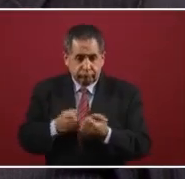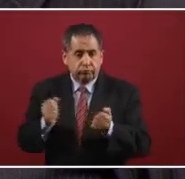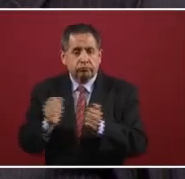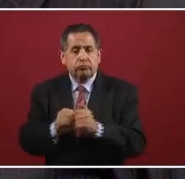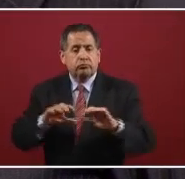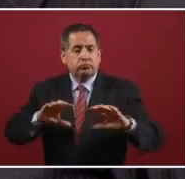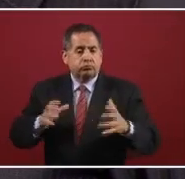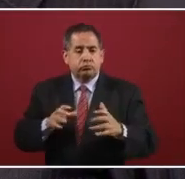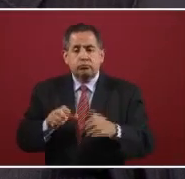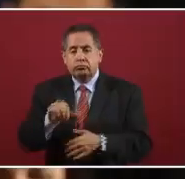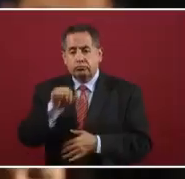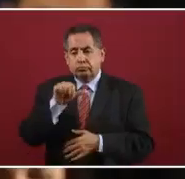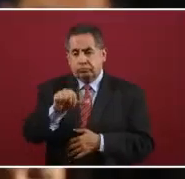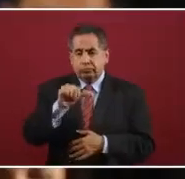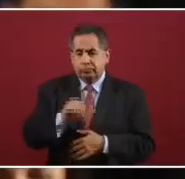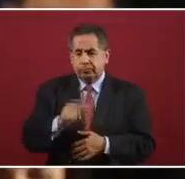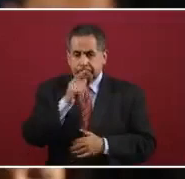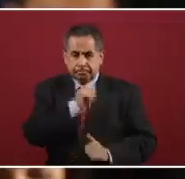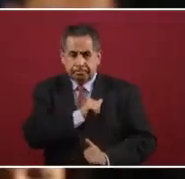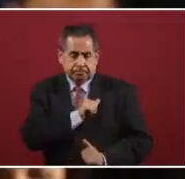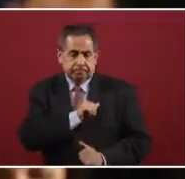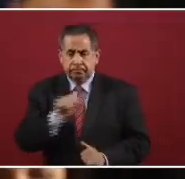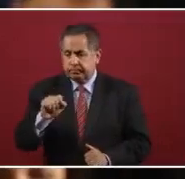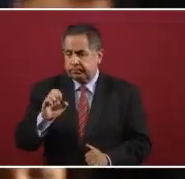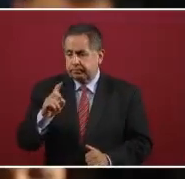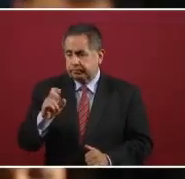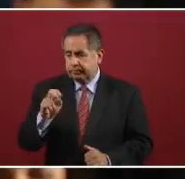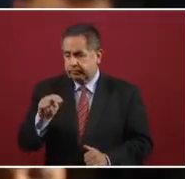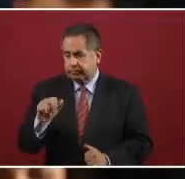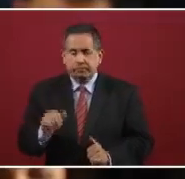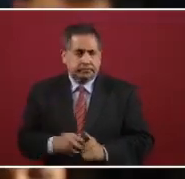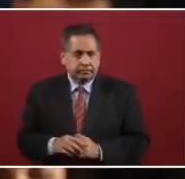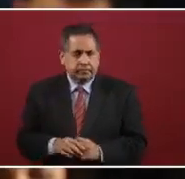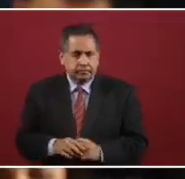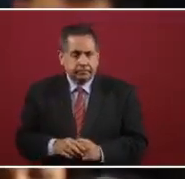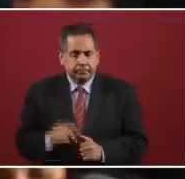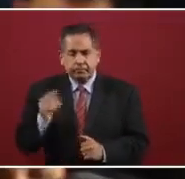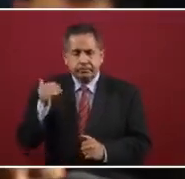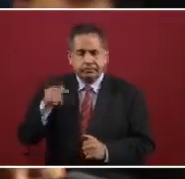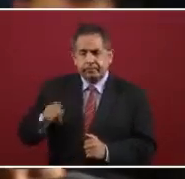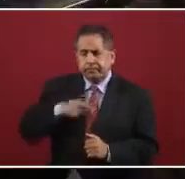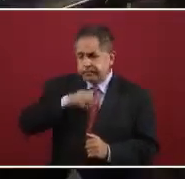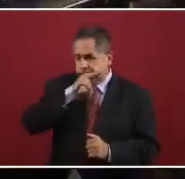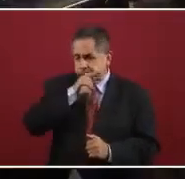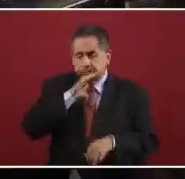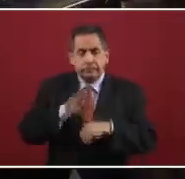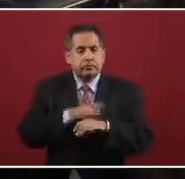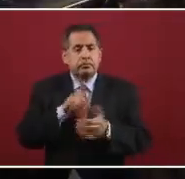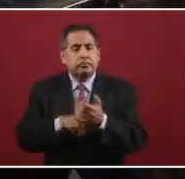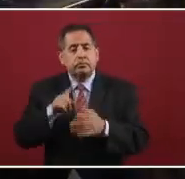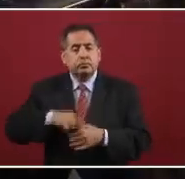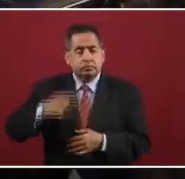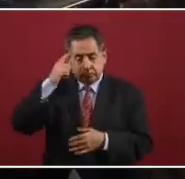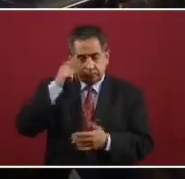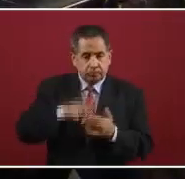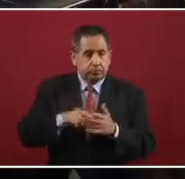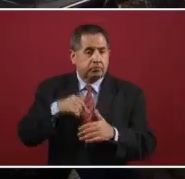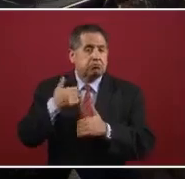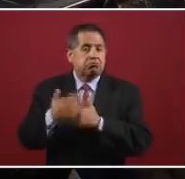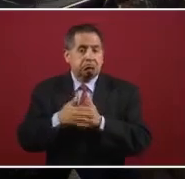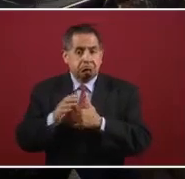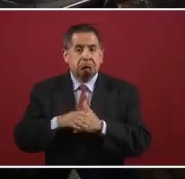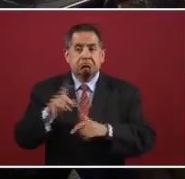por 16 elementos de la Sedena. Y a últimas fechas su preocupación es que ellos creen que van a ser